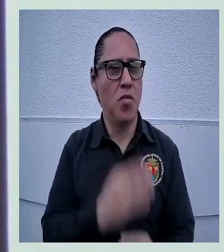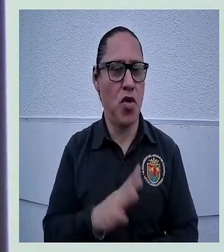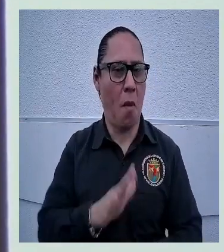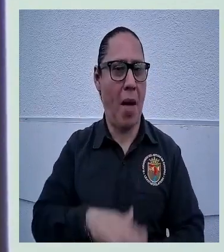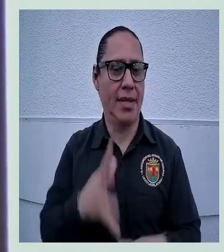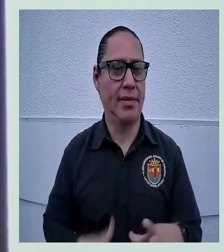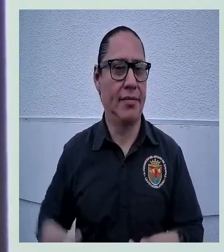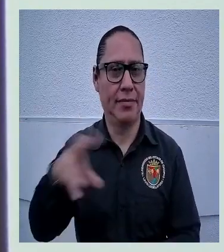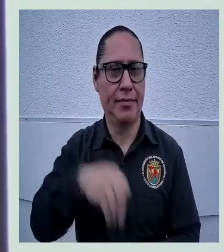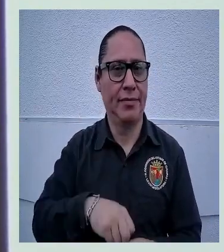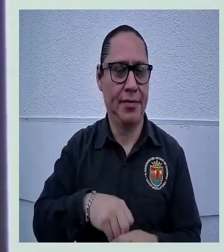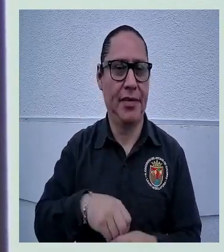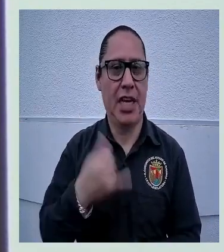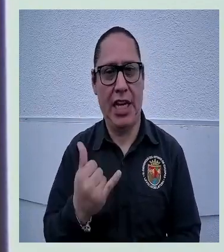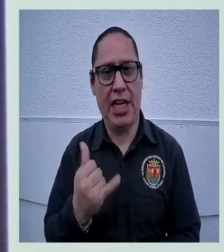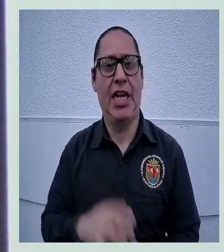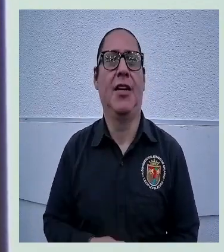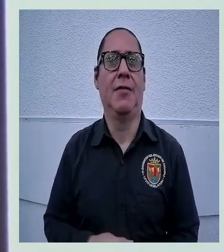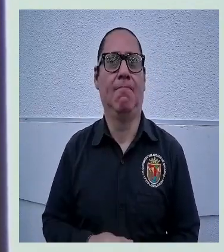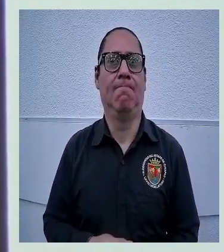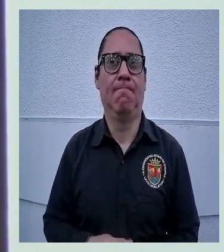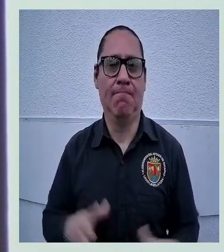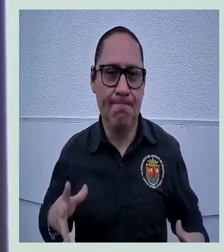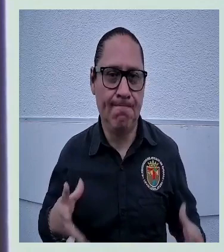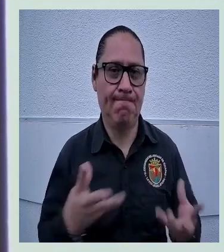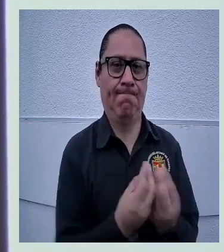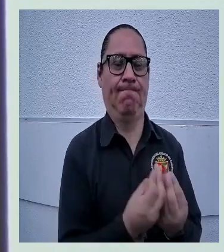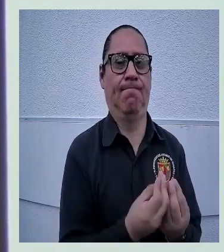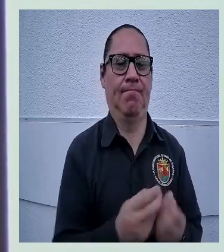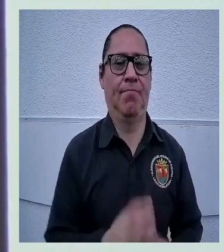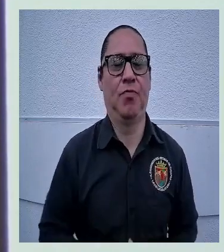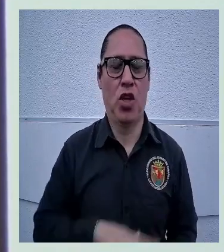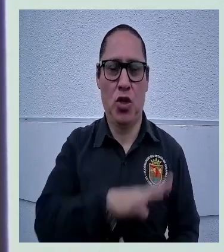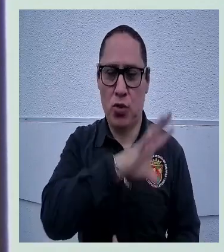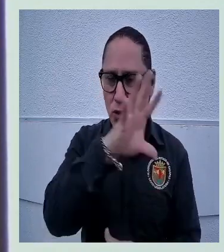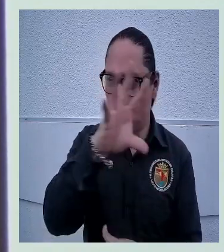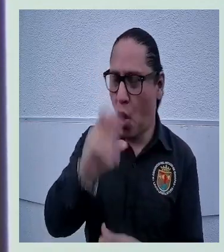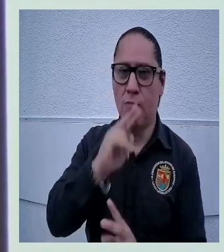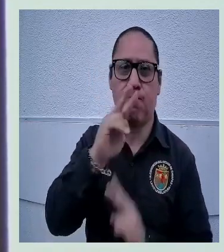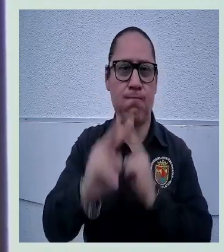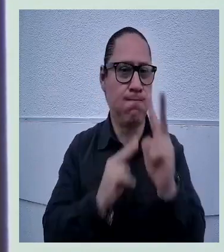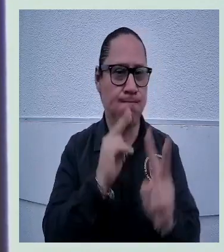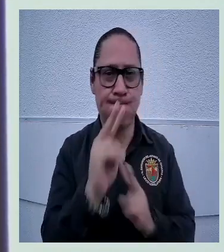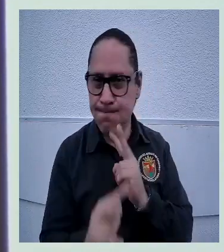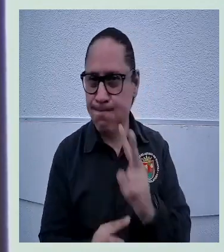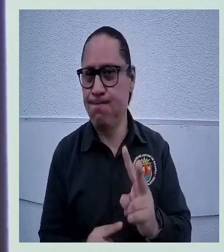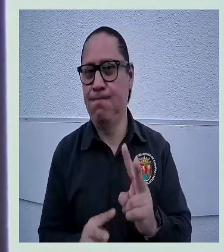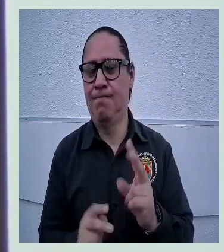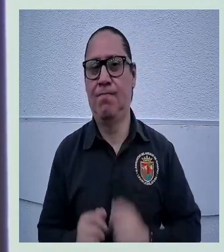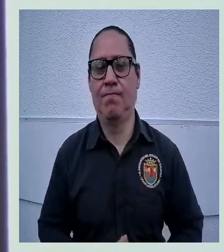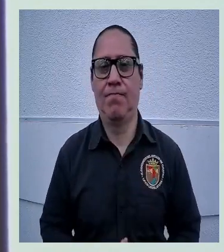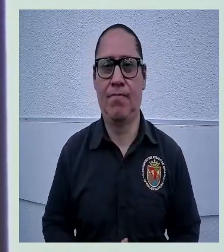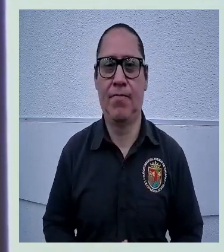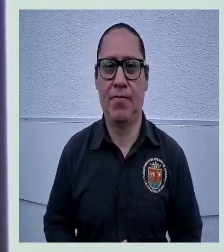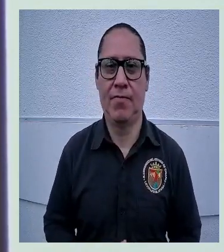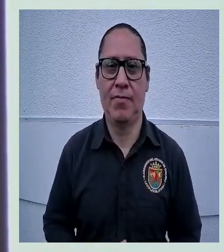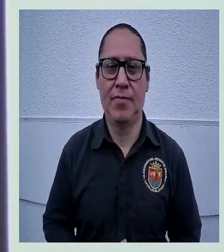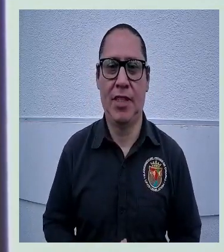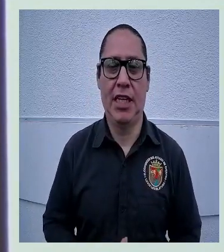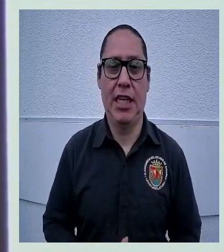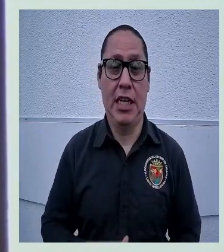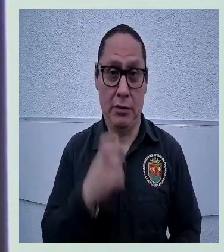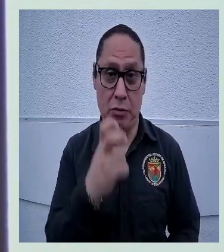inclusivo e incluyente en donde todas las voces especialmente las que se